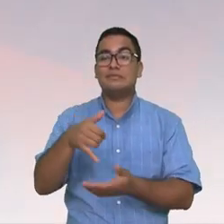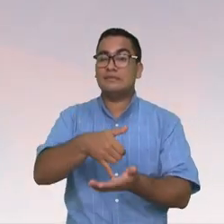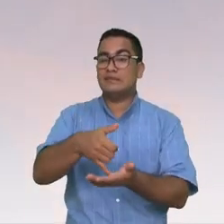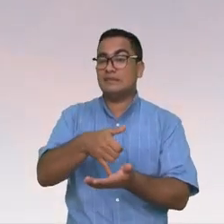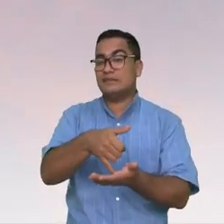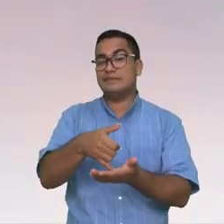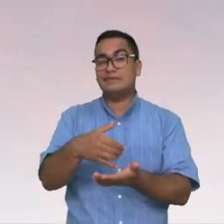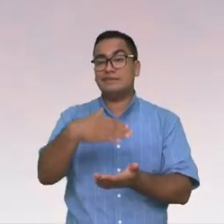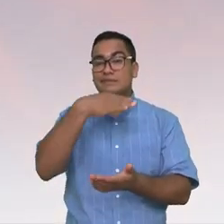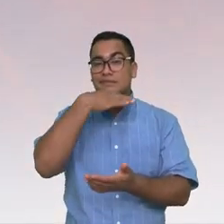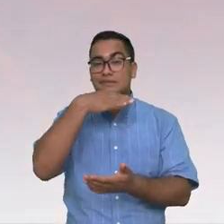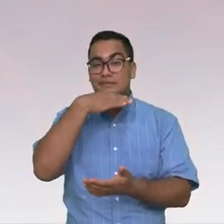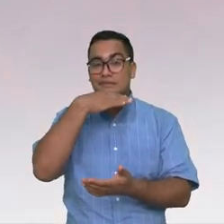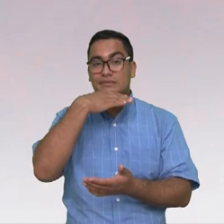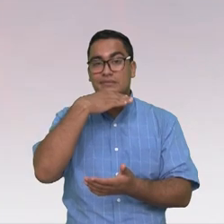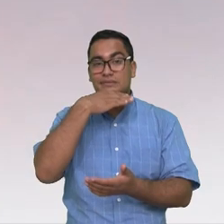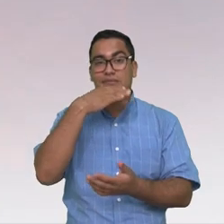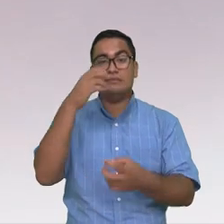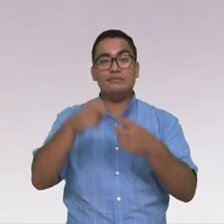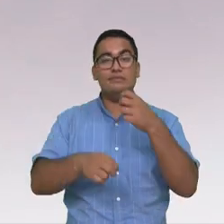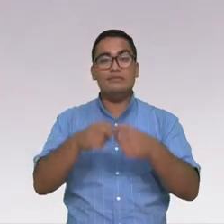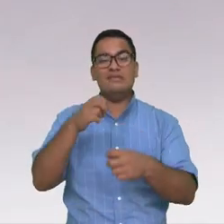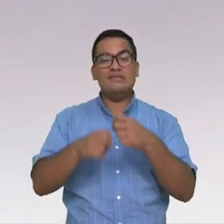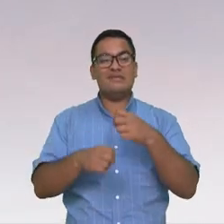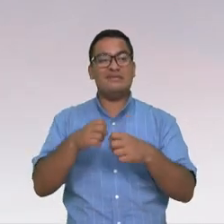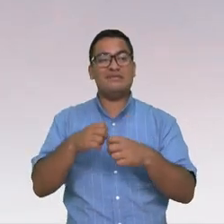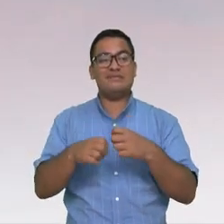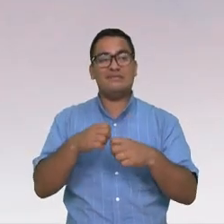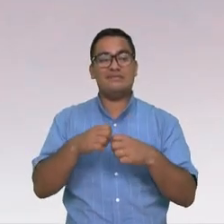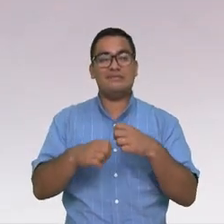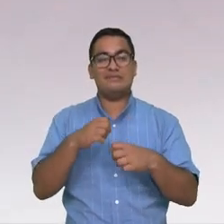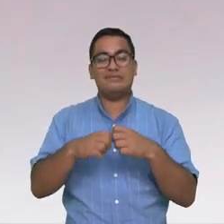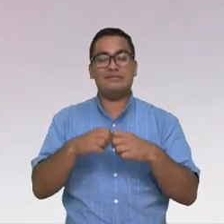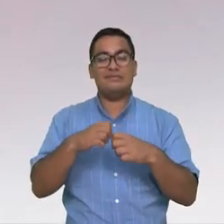vulnerabilidad es la su